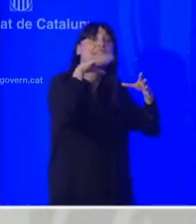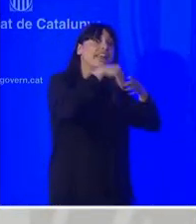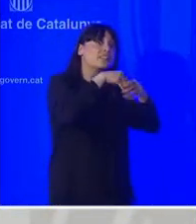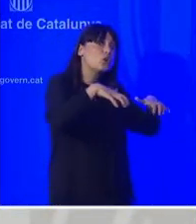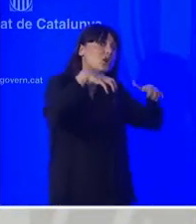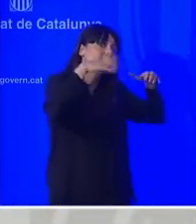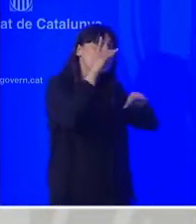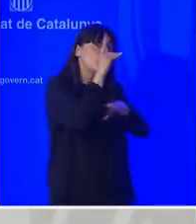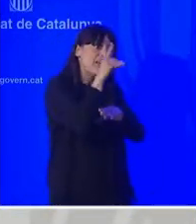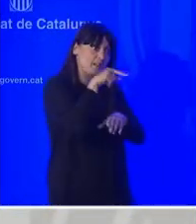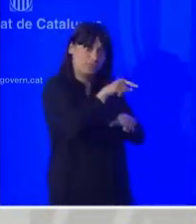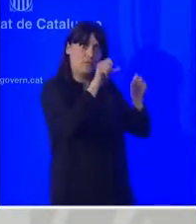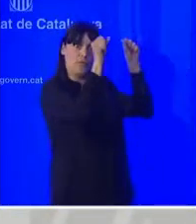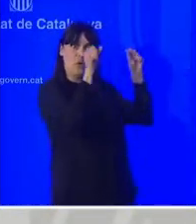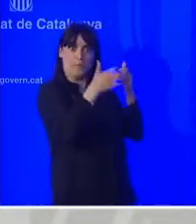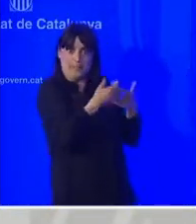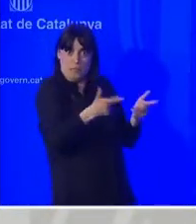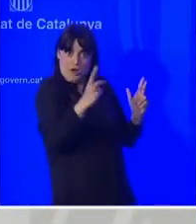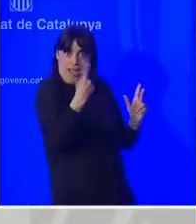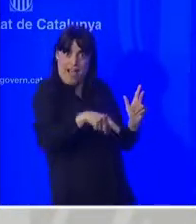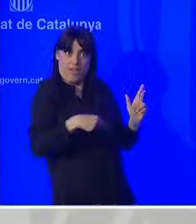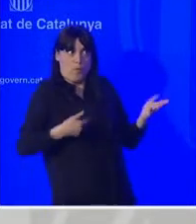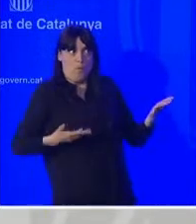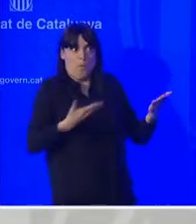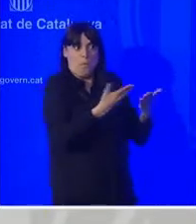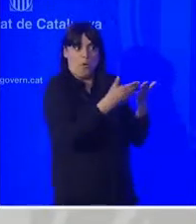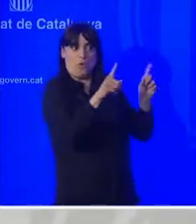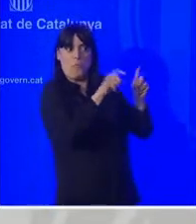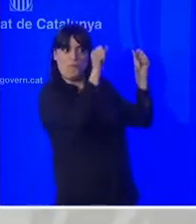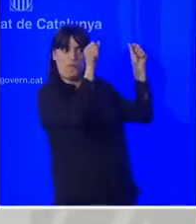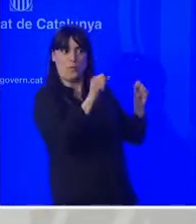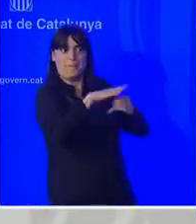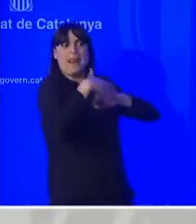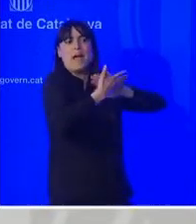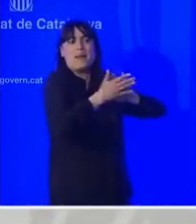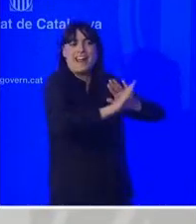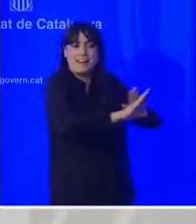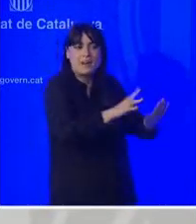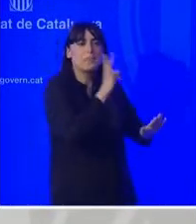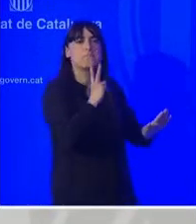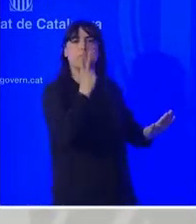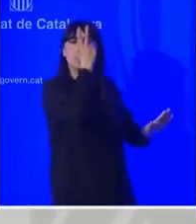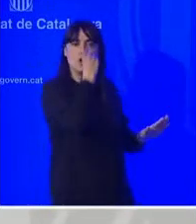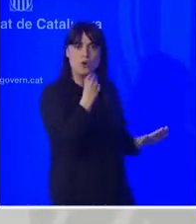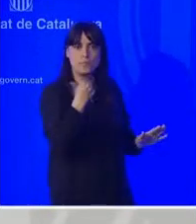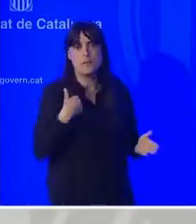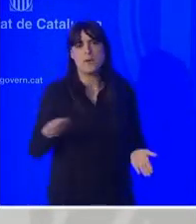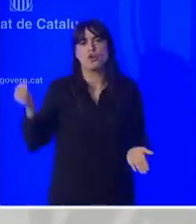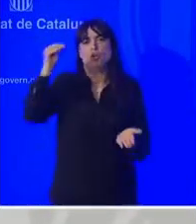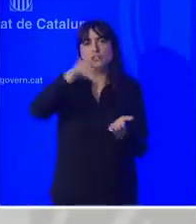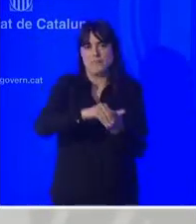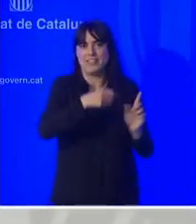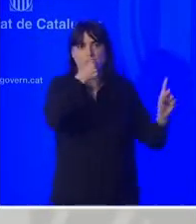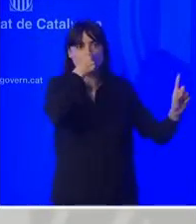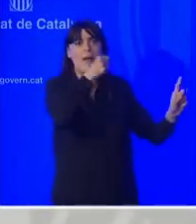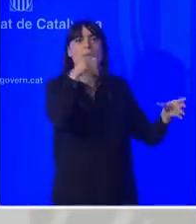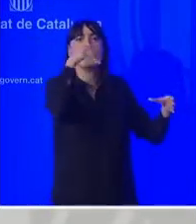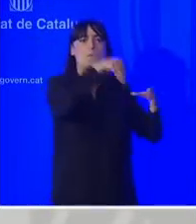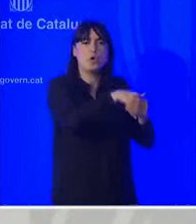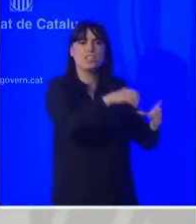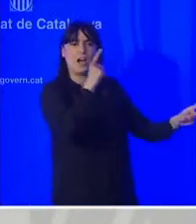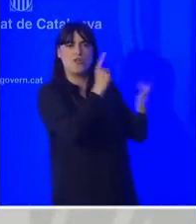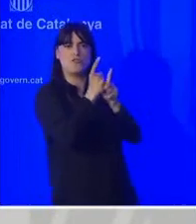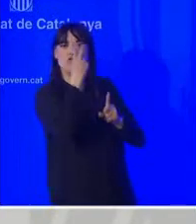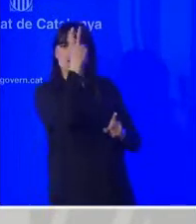como es el Congreso de los Diputados y por lo tanto esta vez o nuevamente hemos visto al Partido de los Socialistas votando en